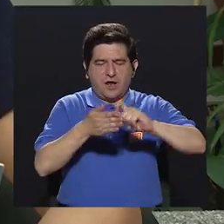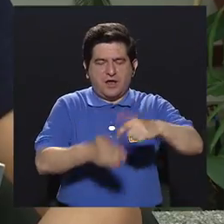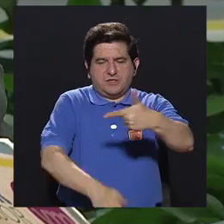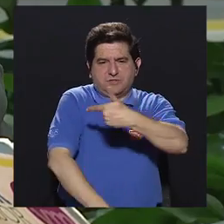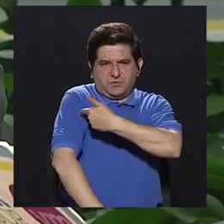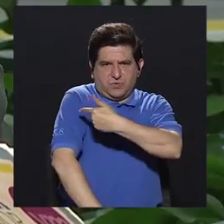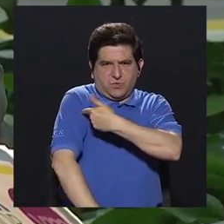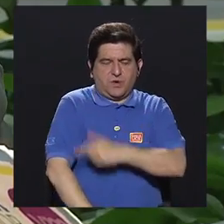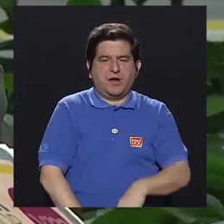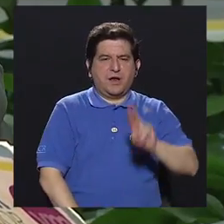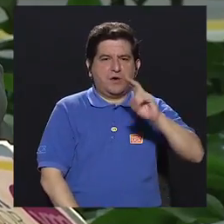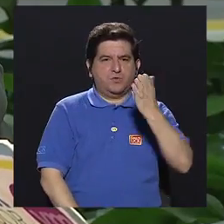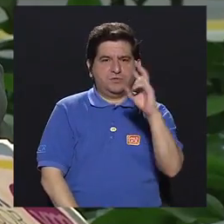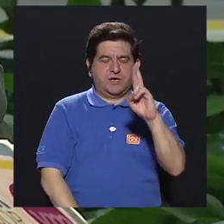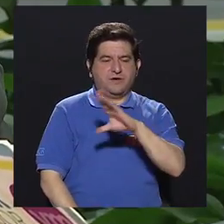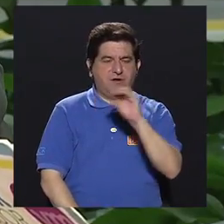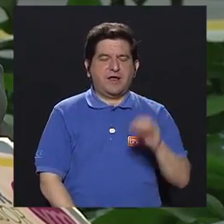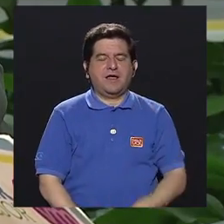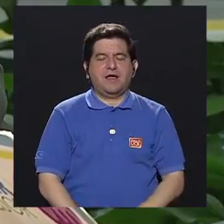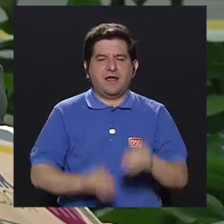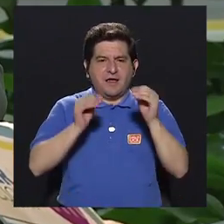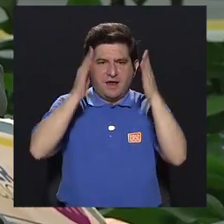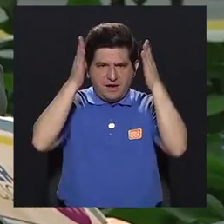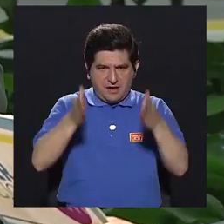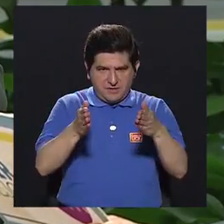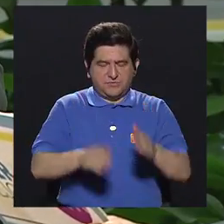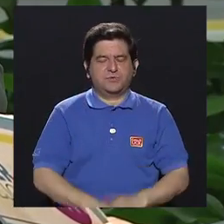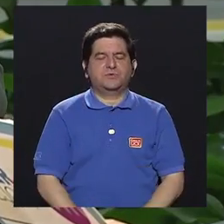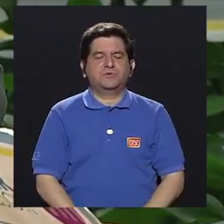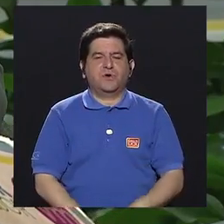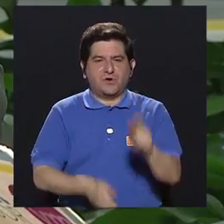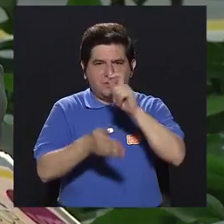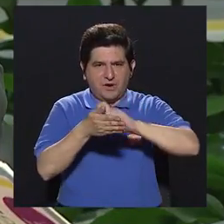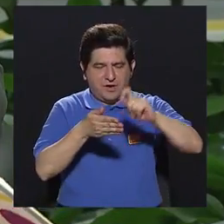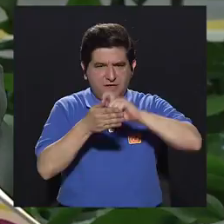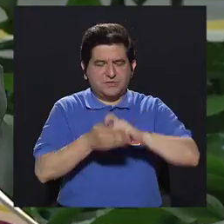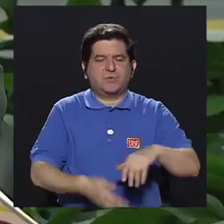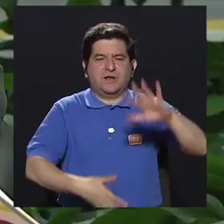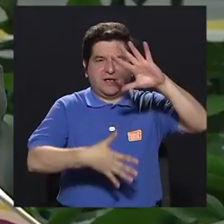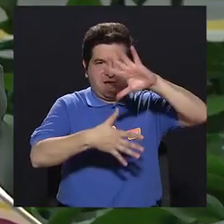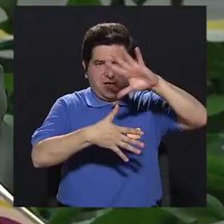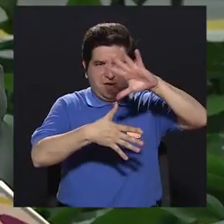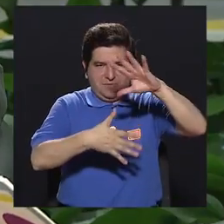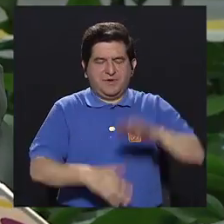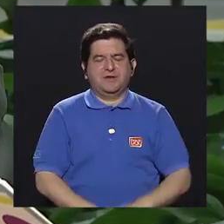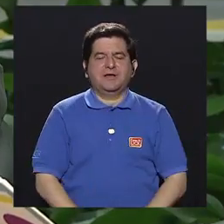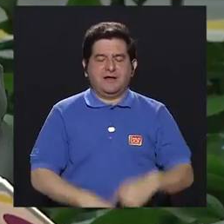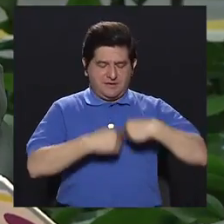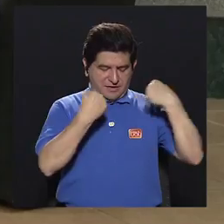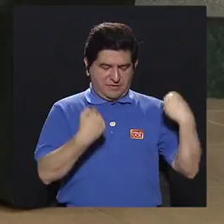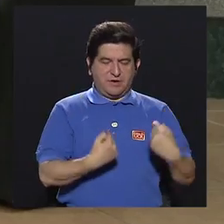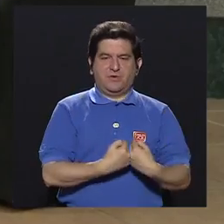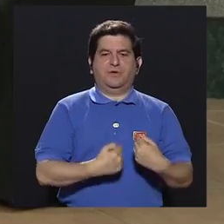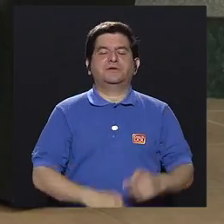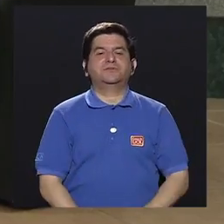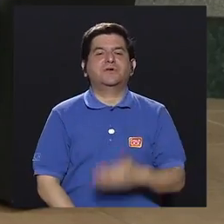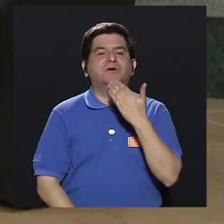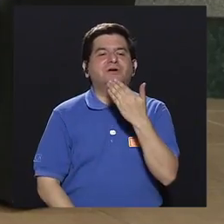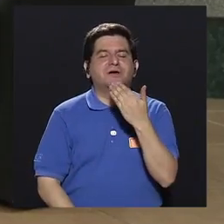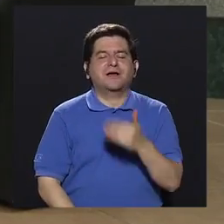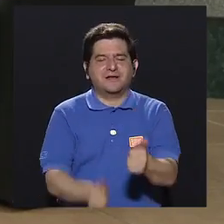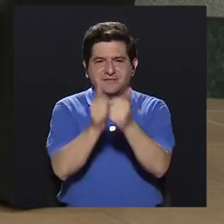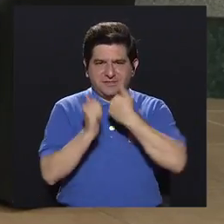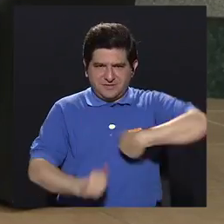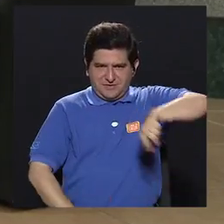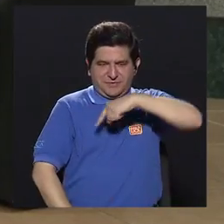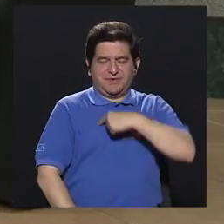Costa Rica e instructor de la Asociación Americana del Corazón para RCP básico, RCP avanzado y primeros auxilios. Gracias por